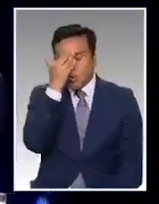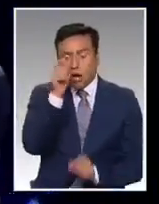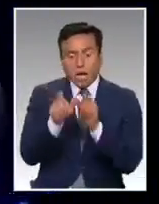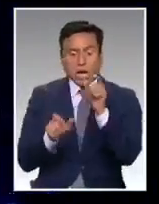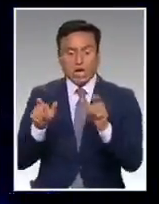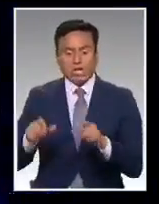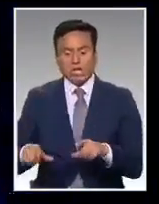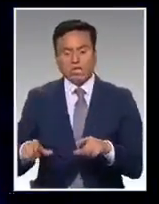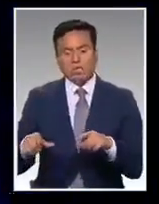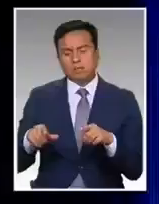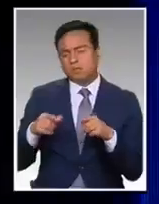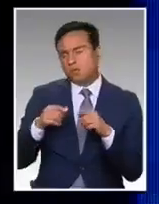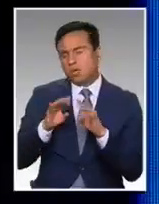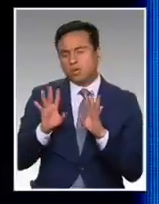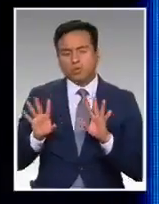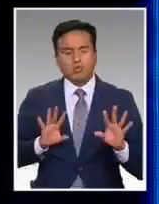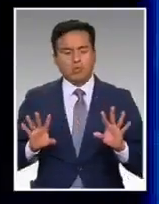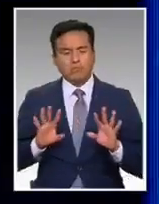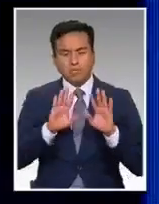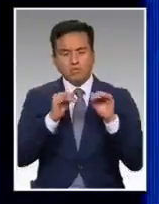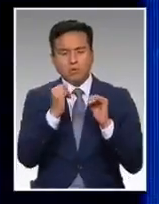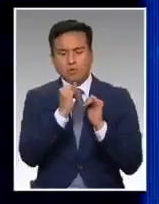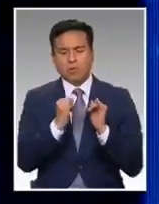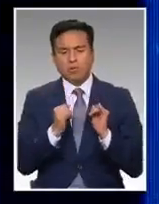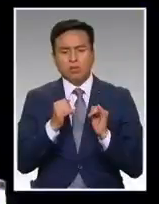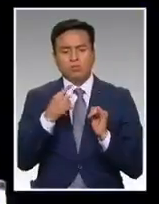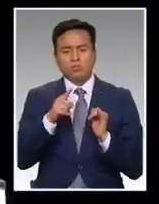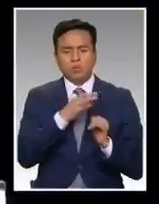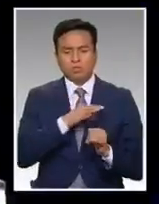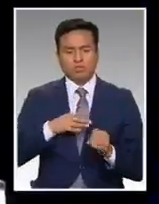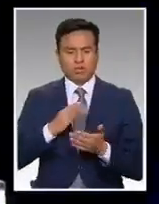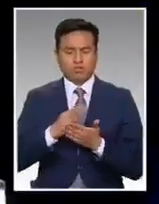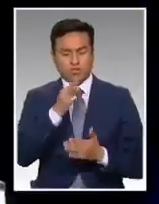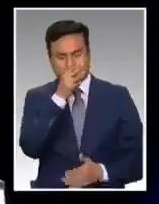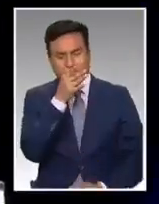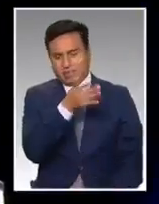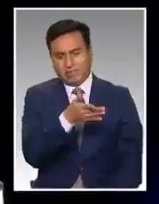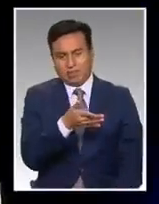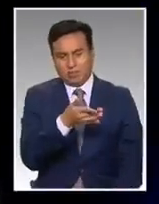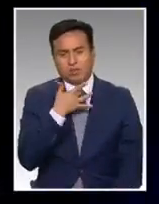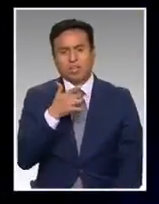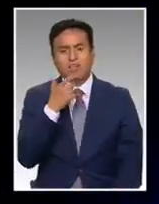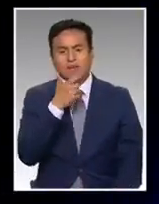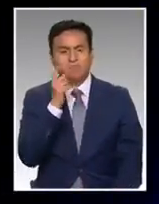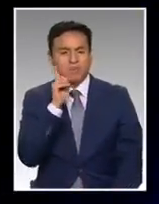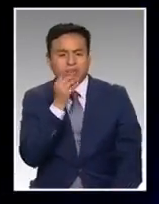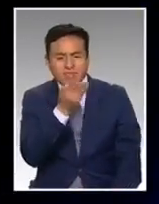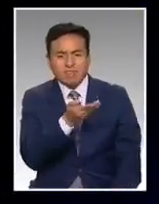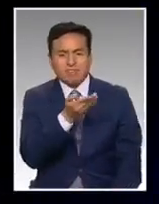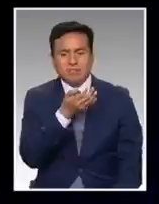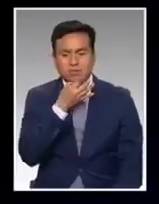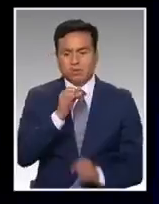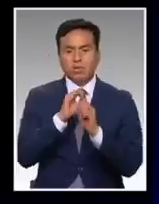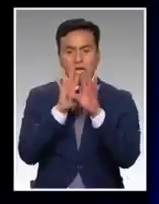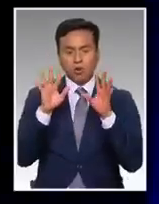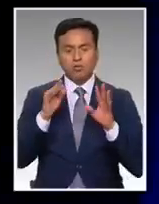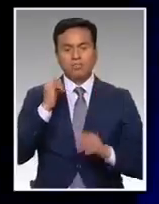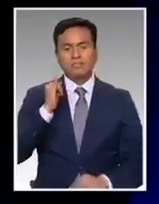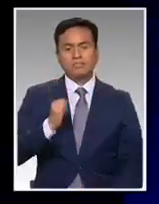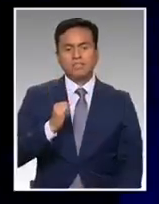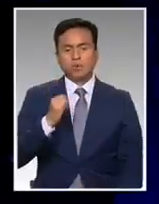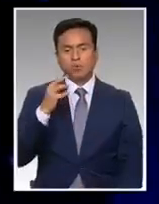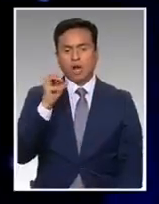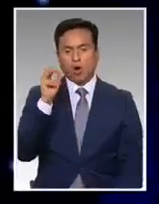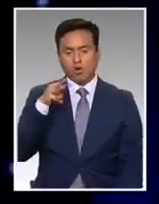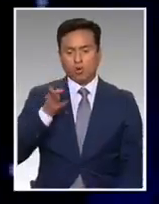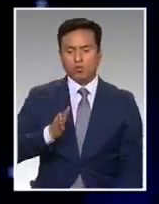se tituló cualquier cosa es por el modelo que él defendió hasta su ministro vocación se ríe de él por sus 22 yo voy a ser claro si la